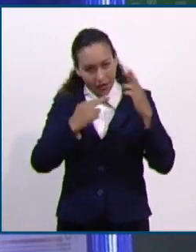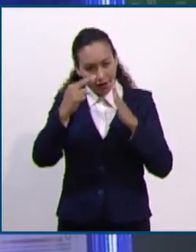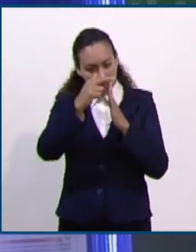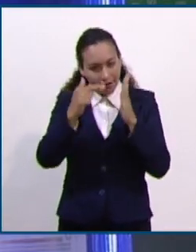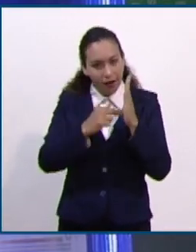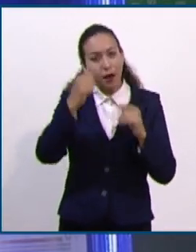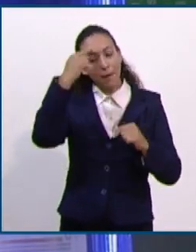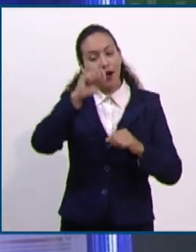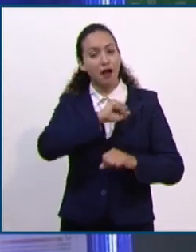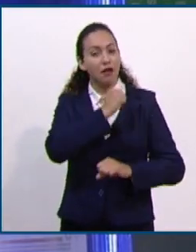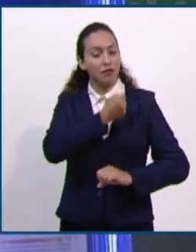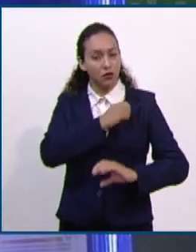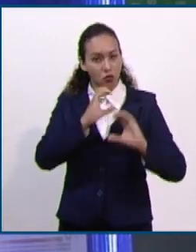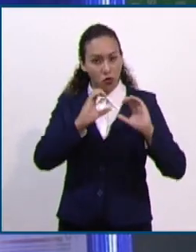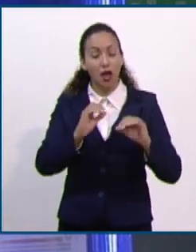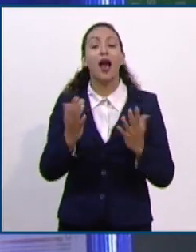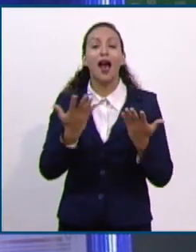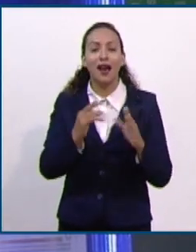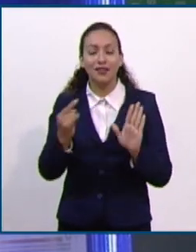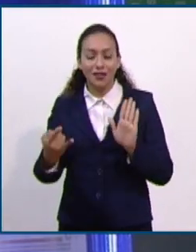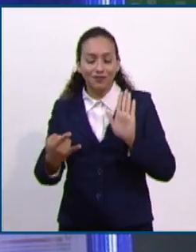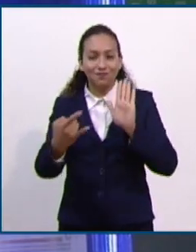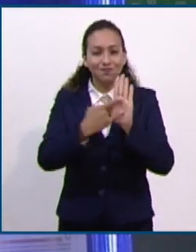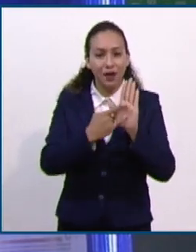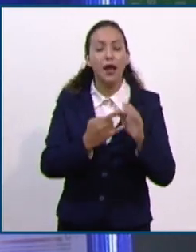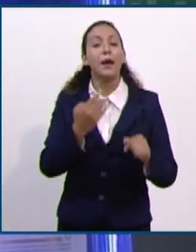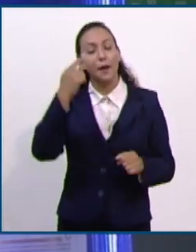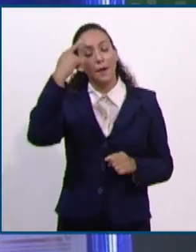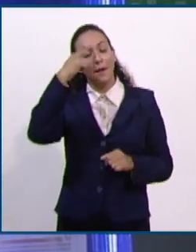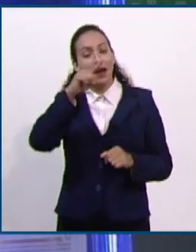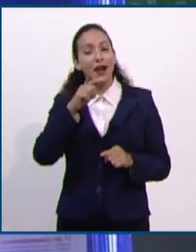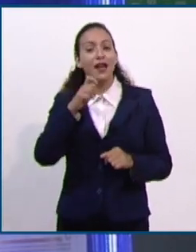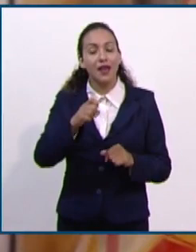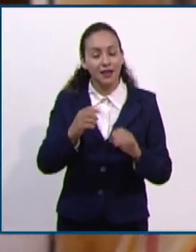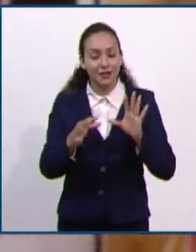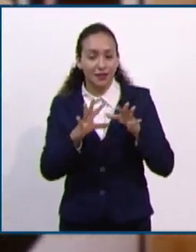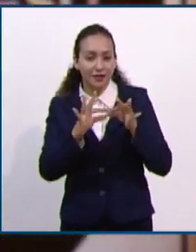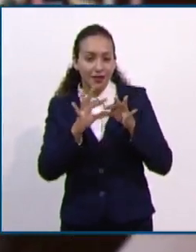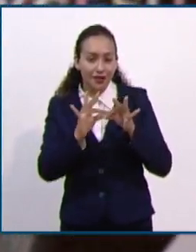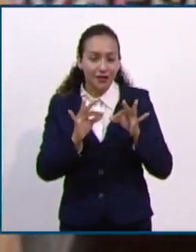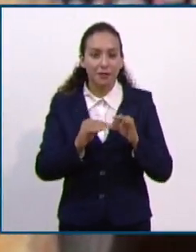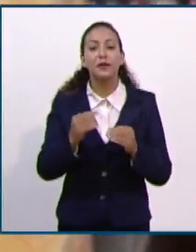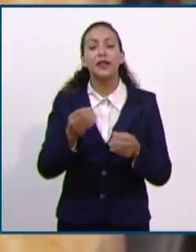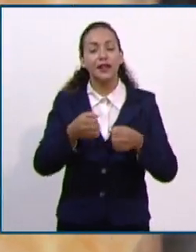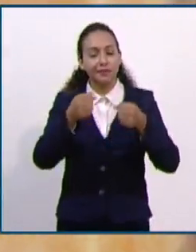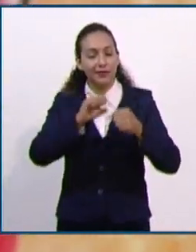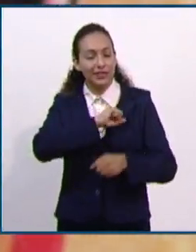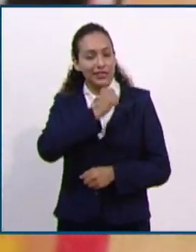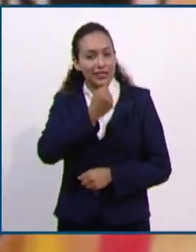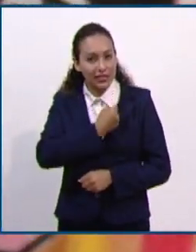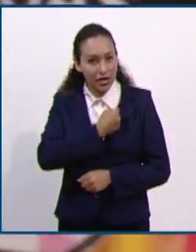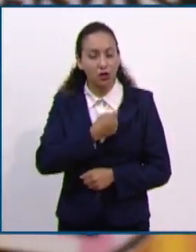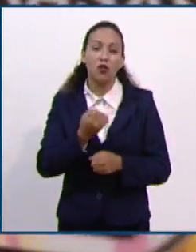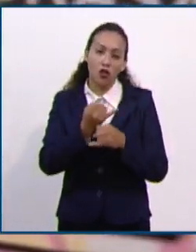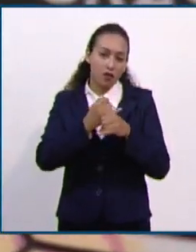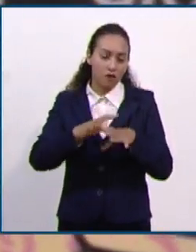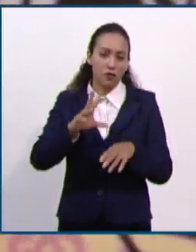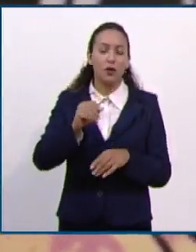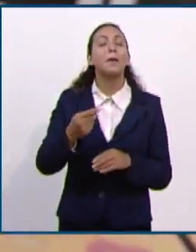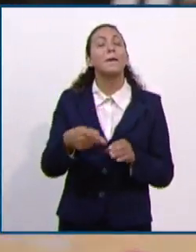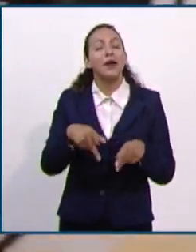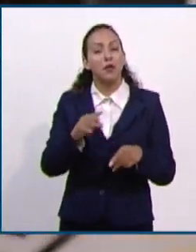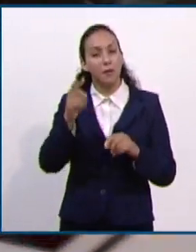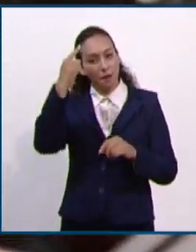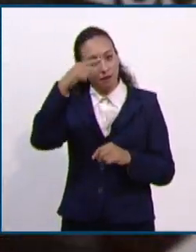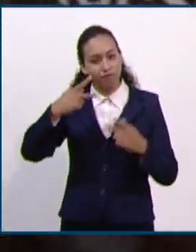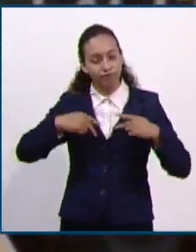la salud un etiquetado que busca inhibir el consumo de productos preenvasados en lugar de proporcionar información,